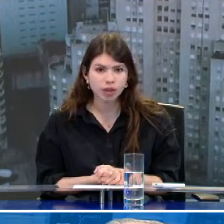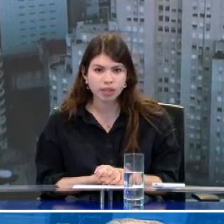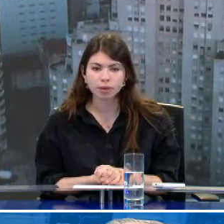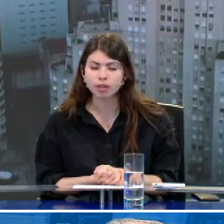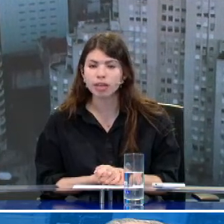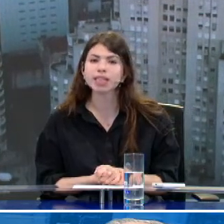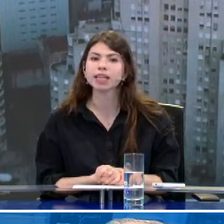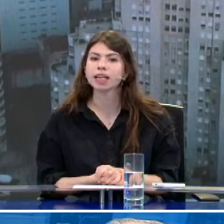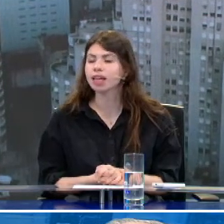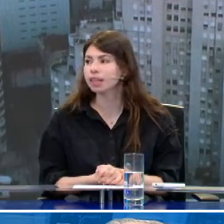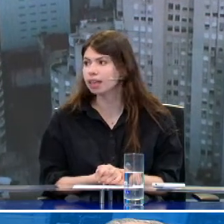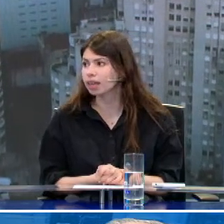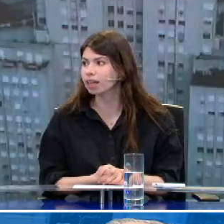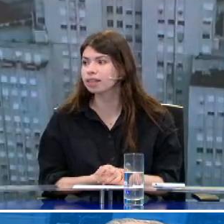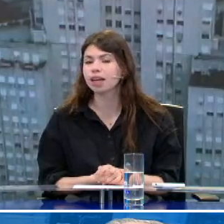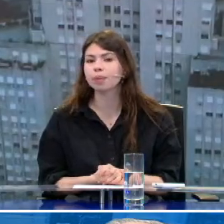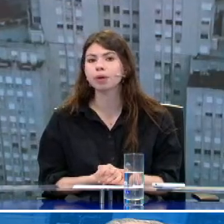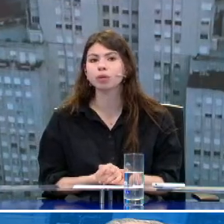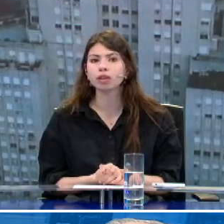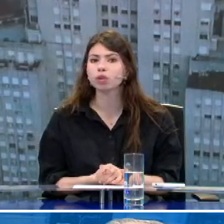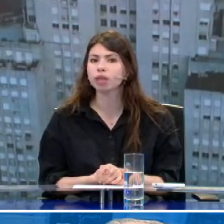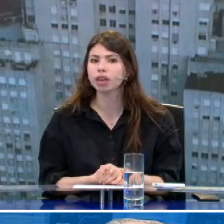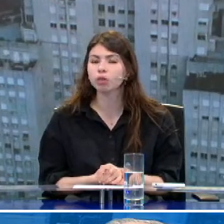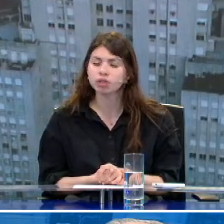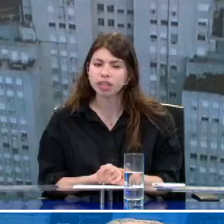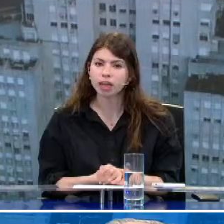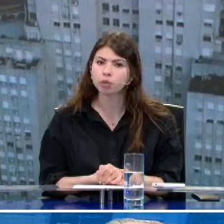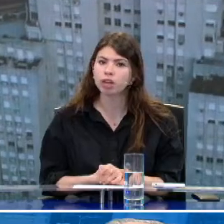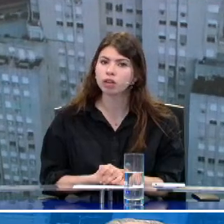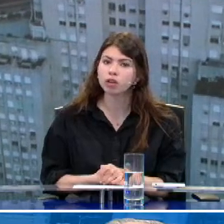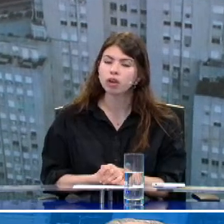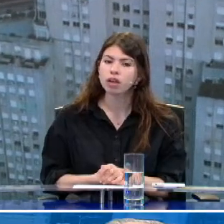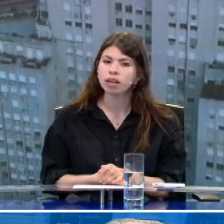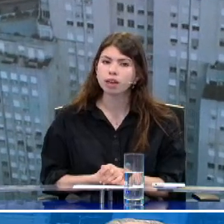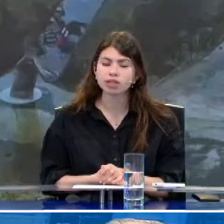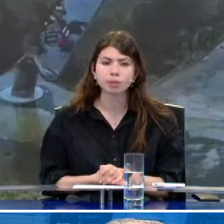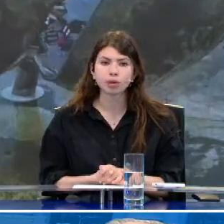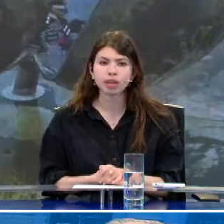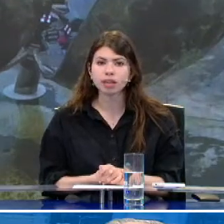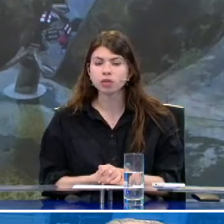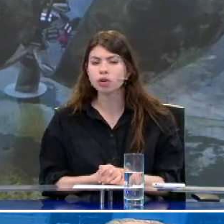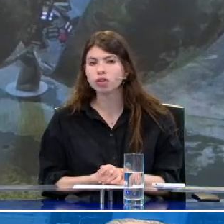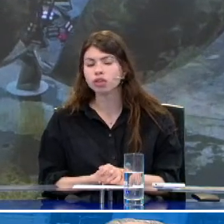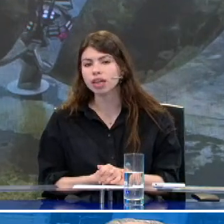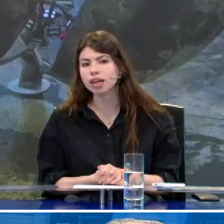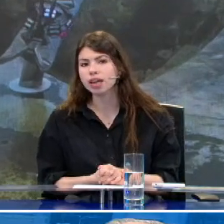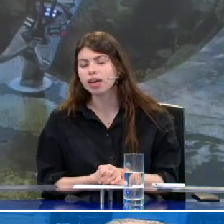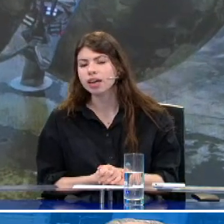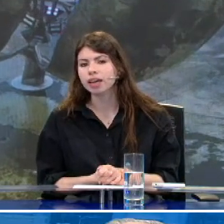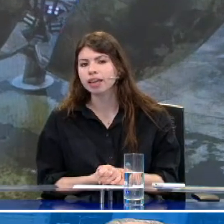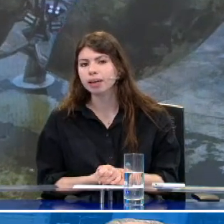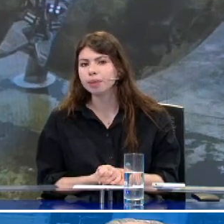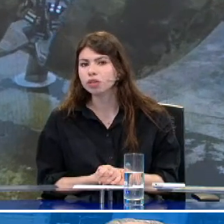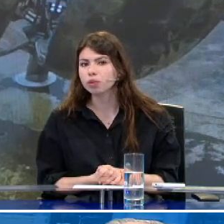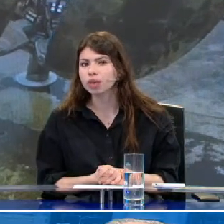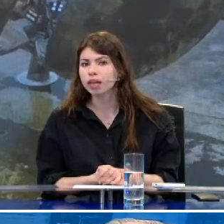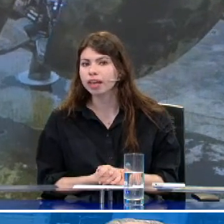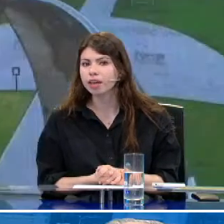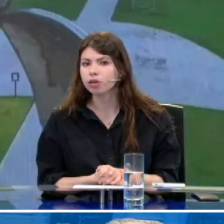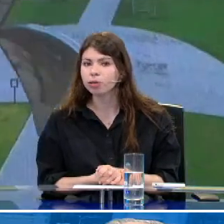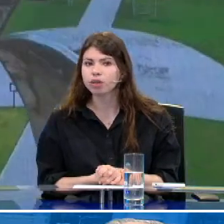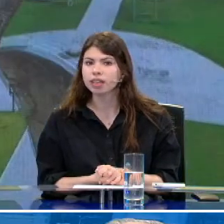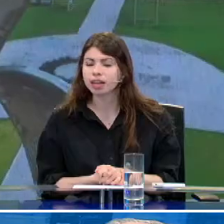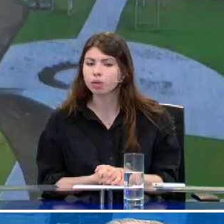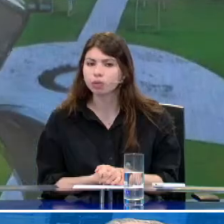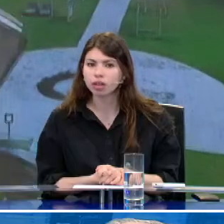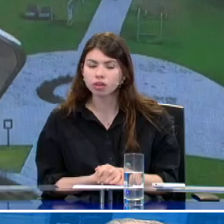fondos reservados de la Secretaría de Inteligencia, preguntas sobre cómo se está ejecutando los aportes del Tesoro Nacional, también sobre